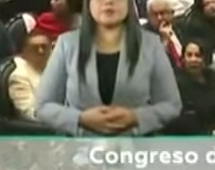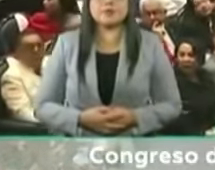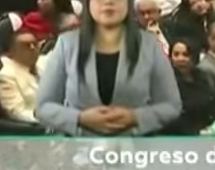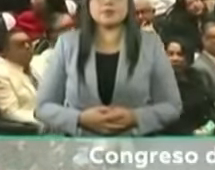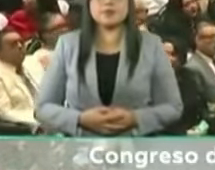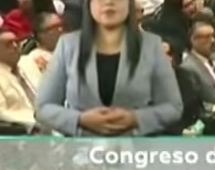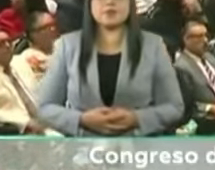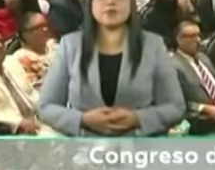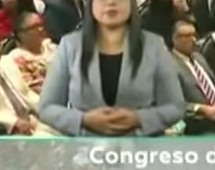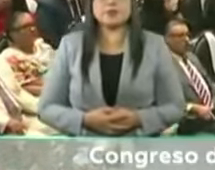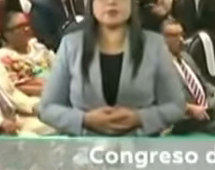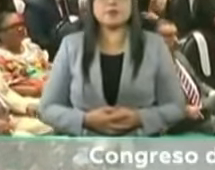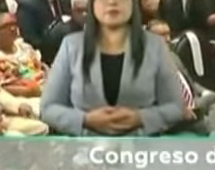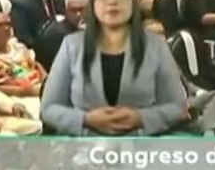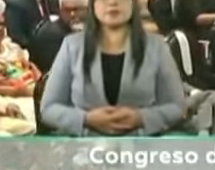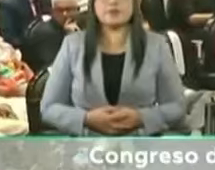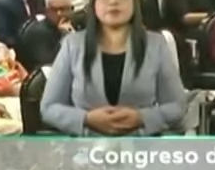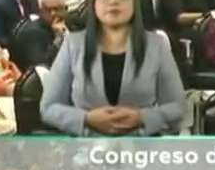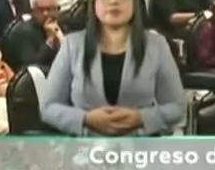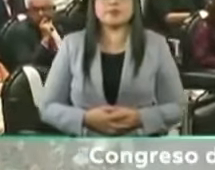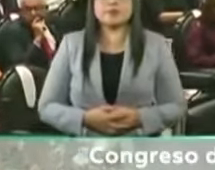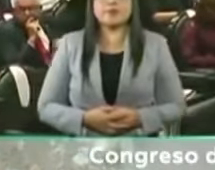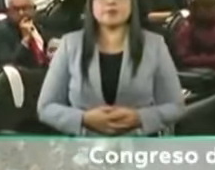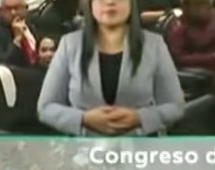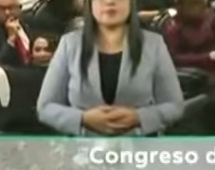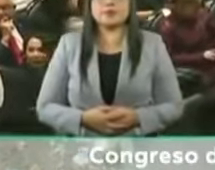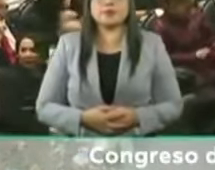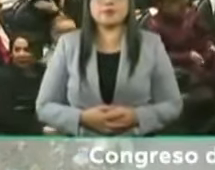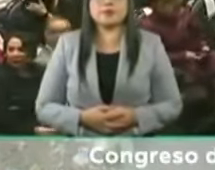a Claudia Sheinbaum después de